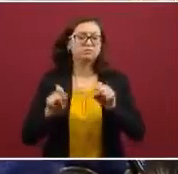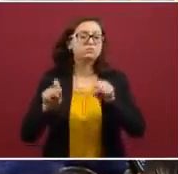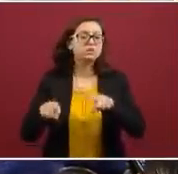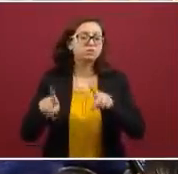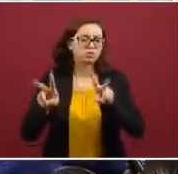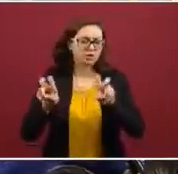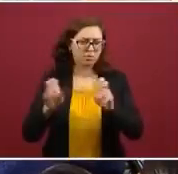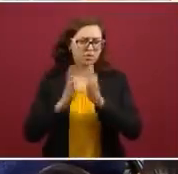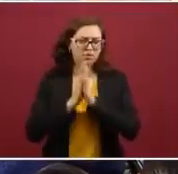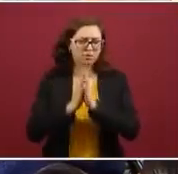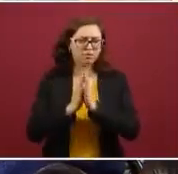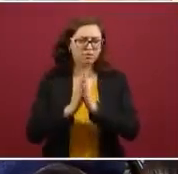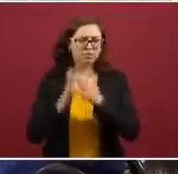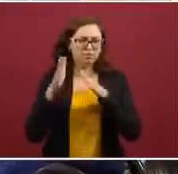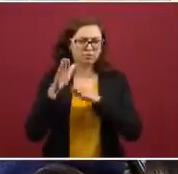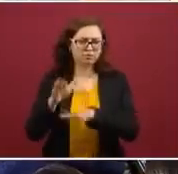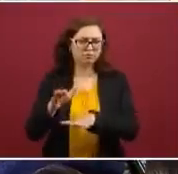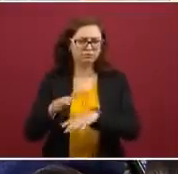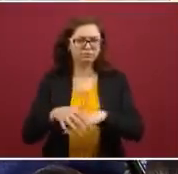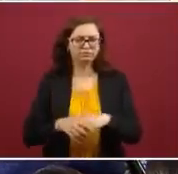tema